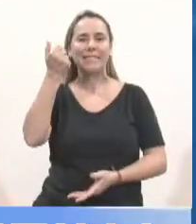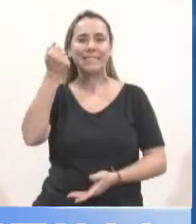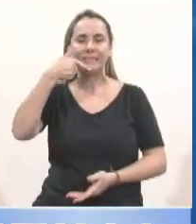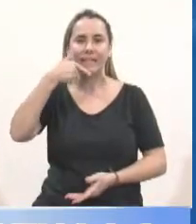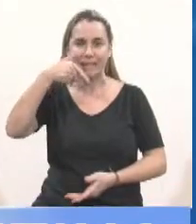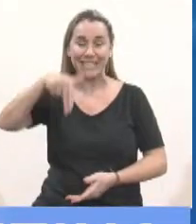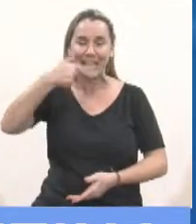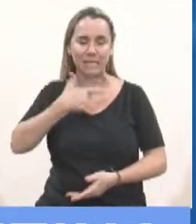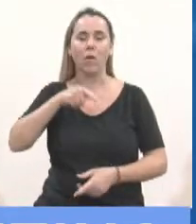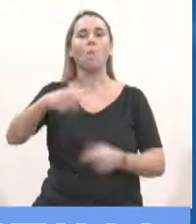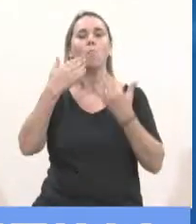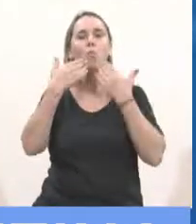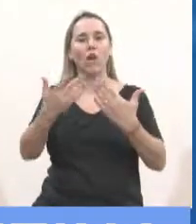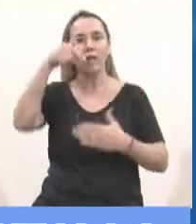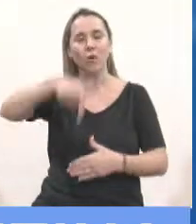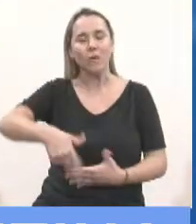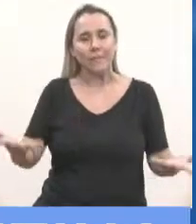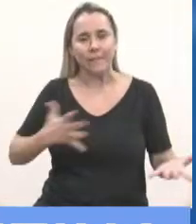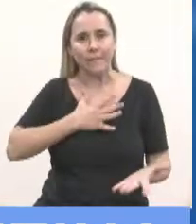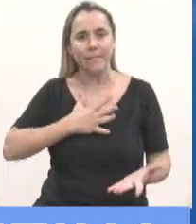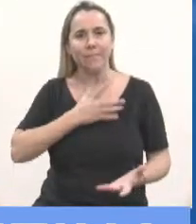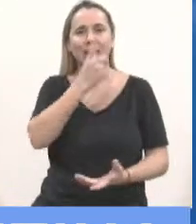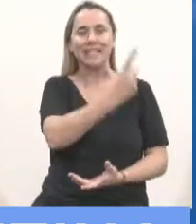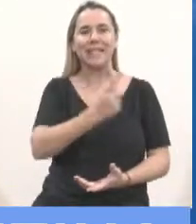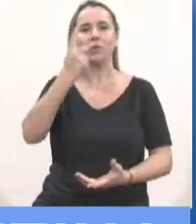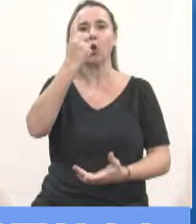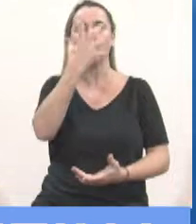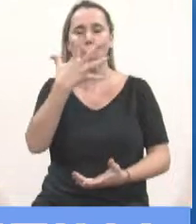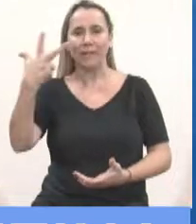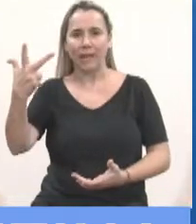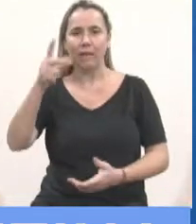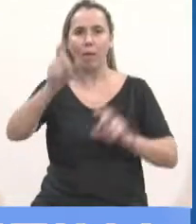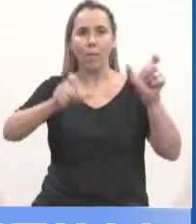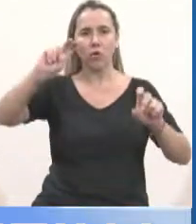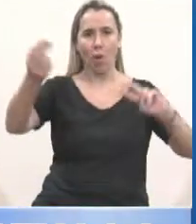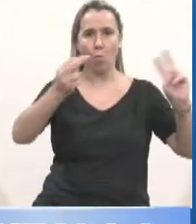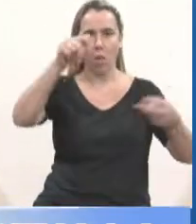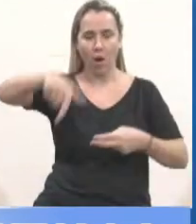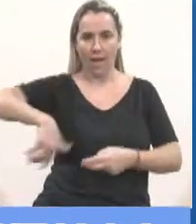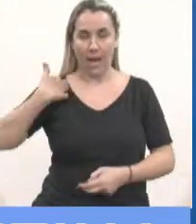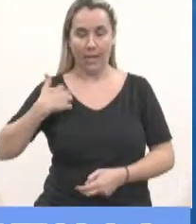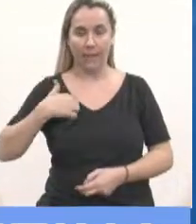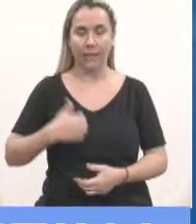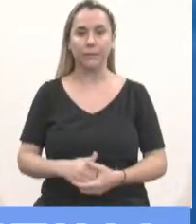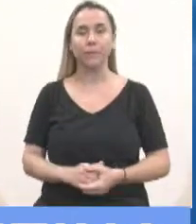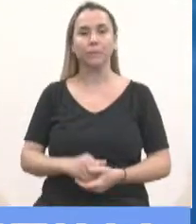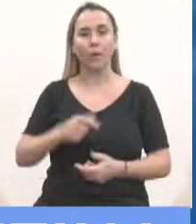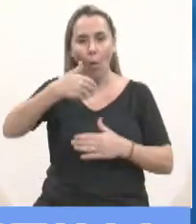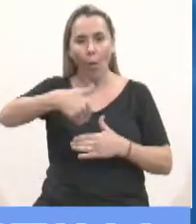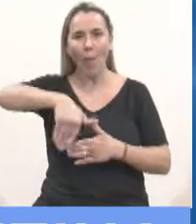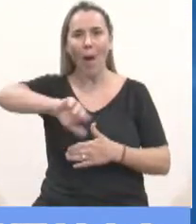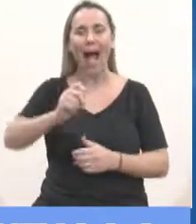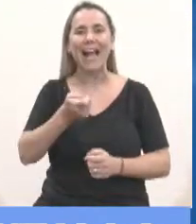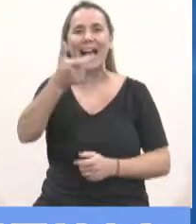Bueno, hoy lamentablemente tuvimos 153 decesos en la República Argentina. Llevamos